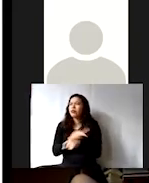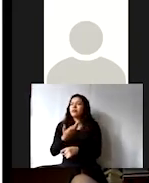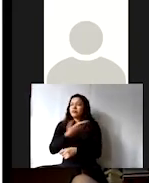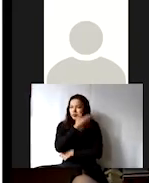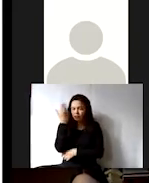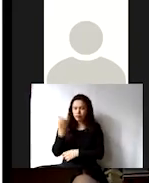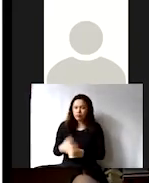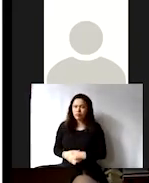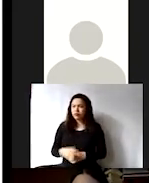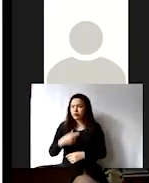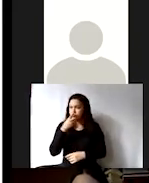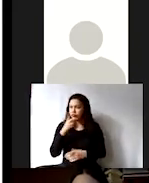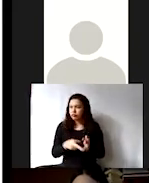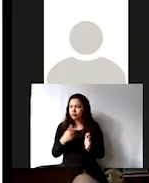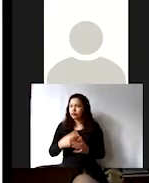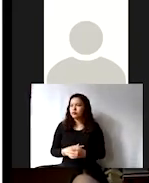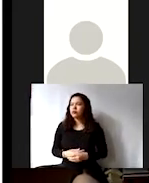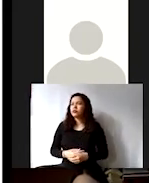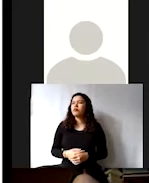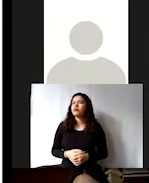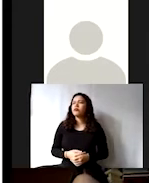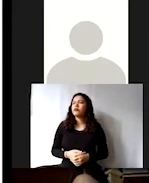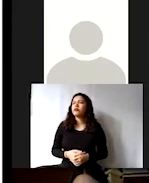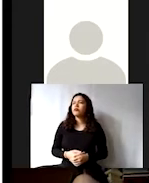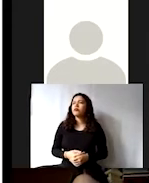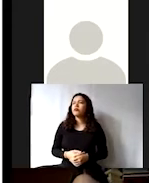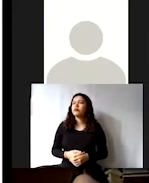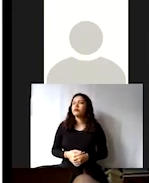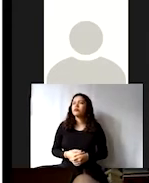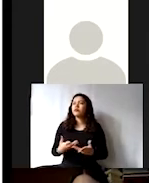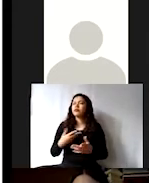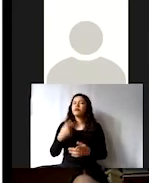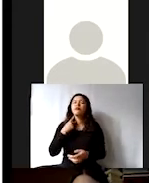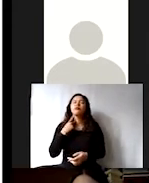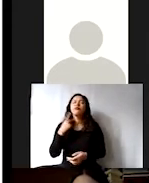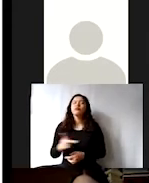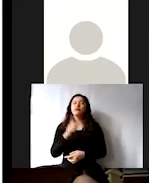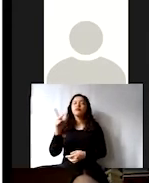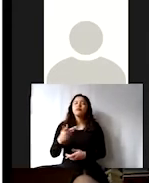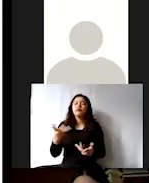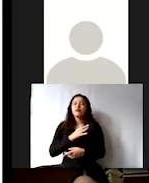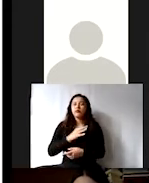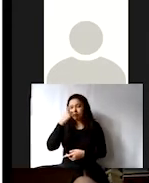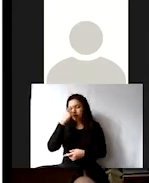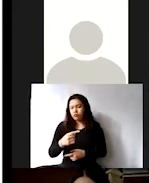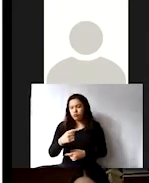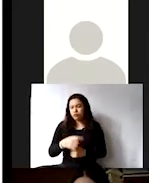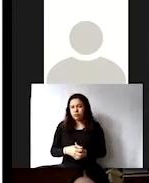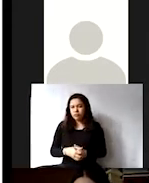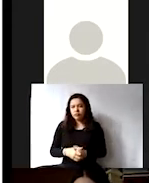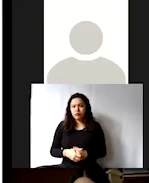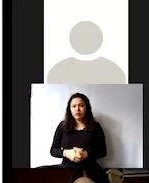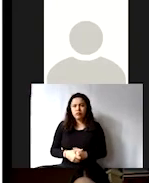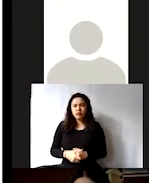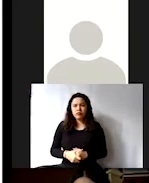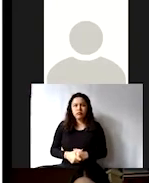¿no? Claro. El asunto es poder hacer política pública para que puedan estos, o sea, que